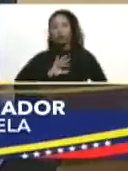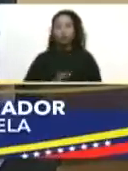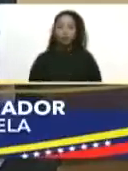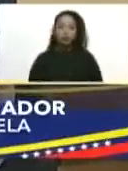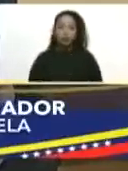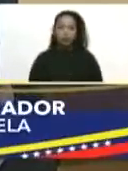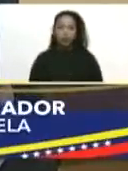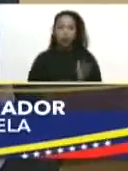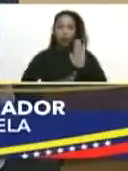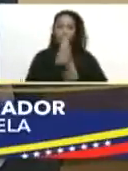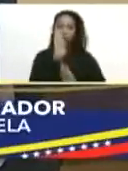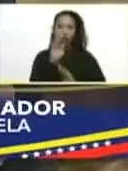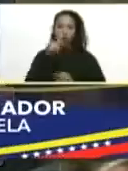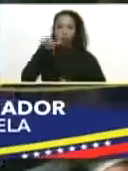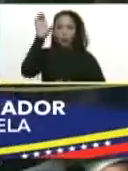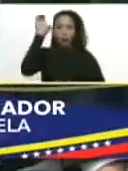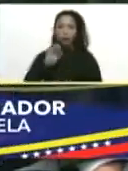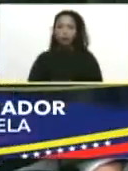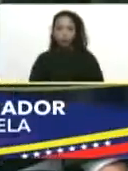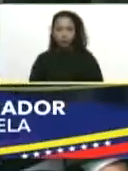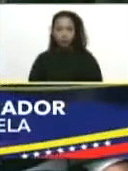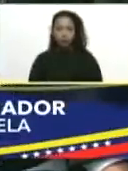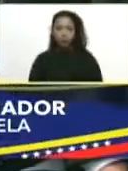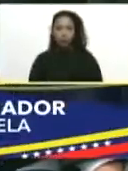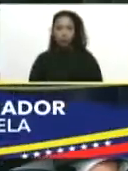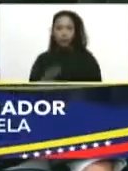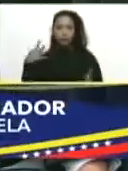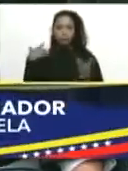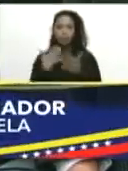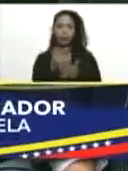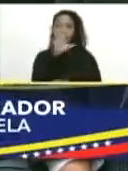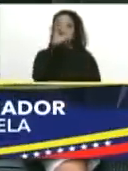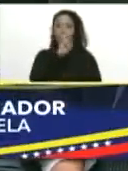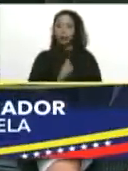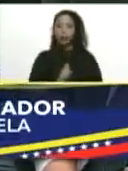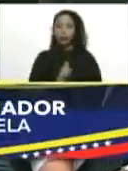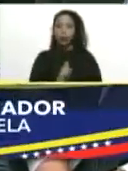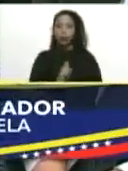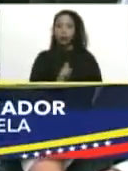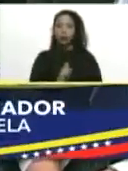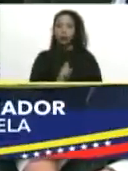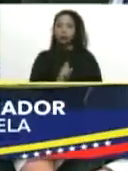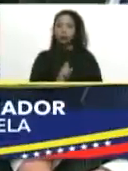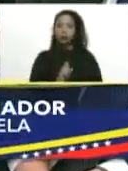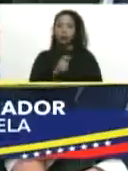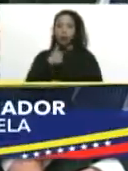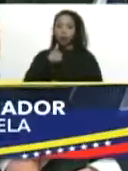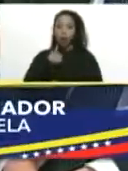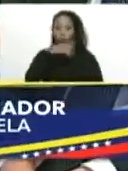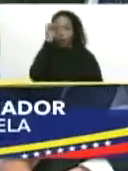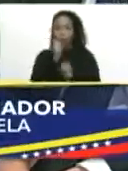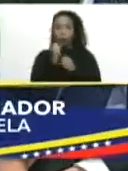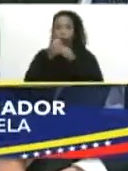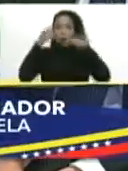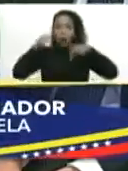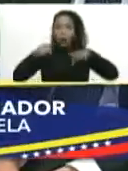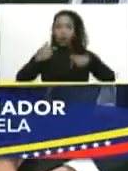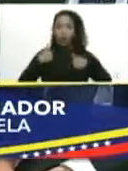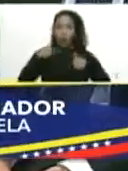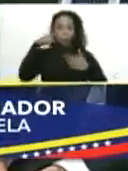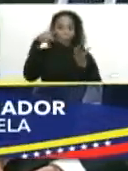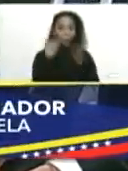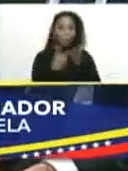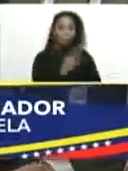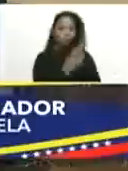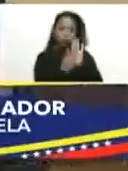y desarrollo del país. Durante los 5 años de mi misión, he sido un participante